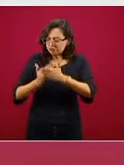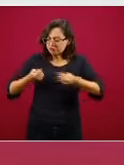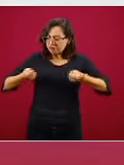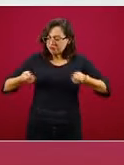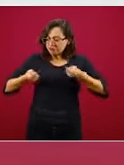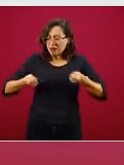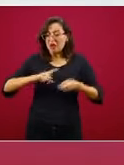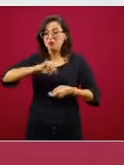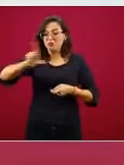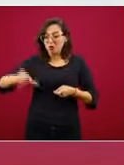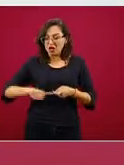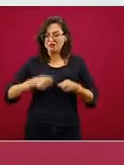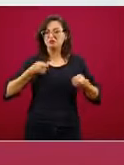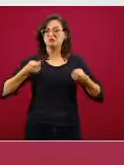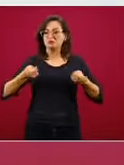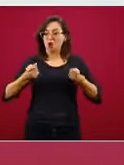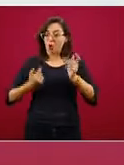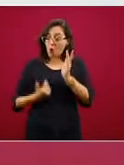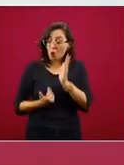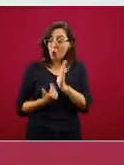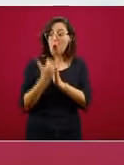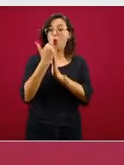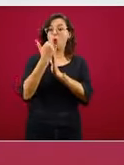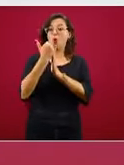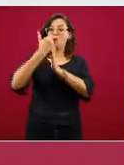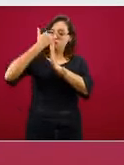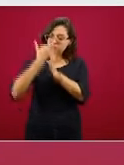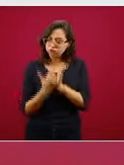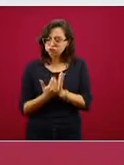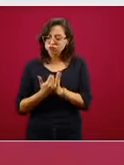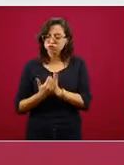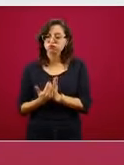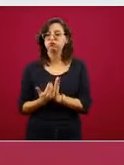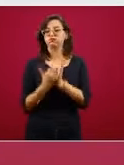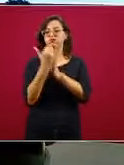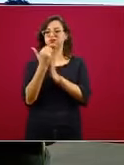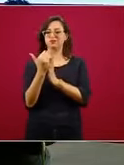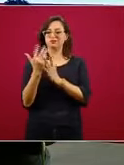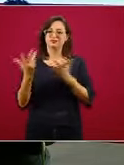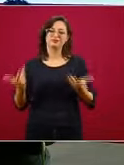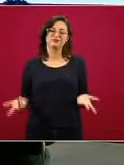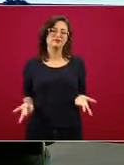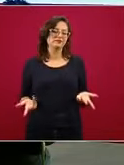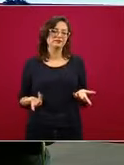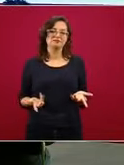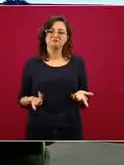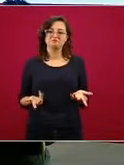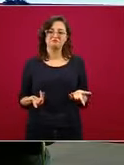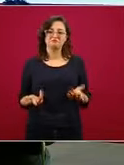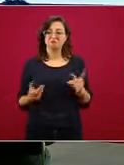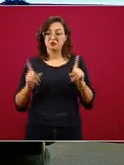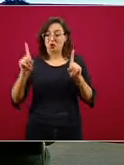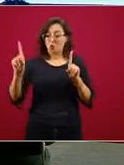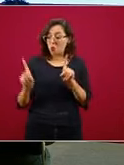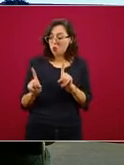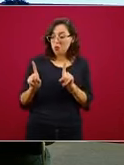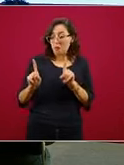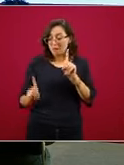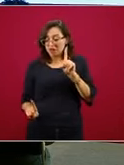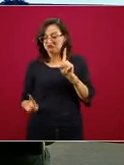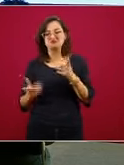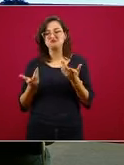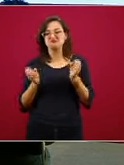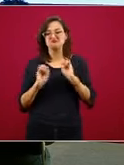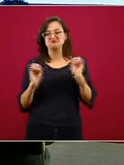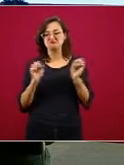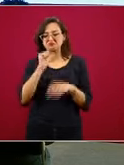control, y vuelve a rebrotar. Y nunca llegó a 1. mucho menos a menos de 1. Veamos